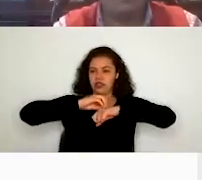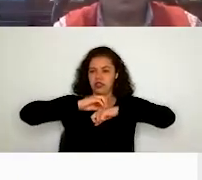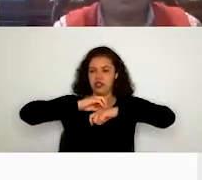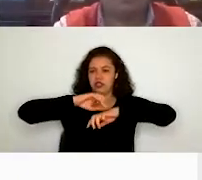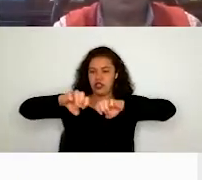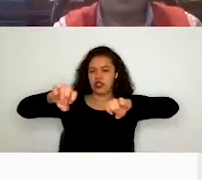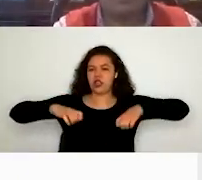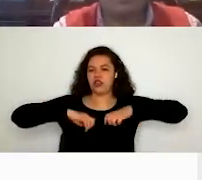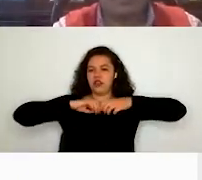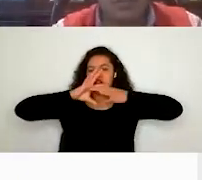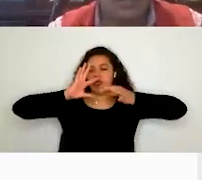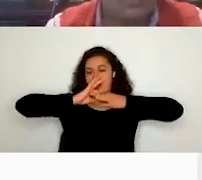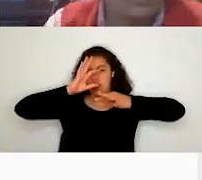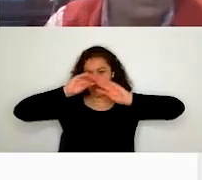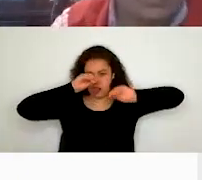acuerdo?